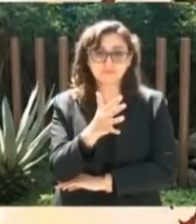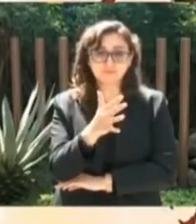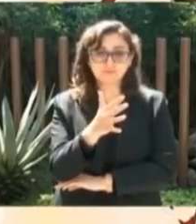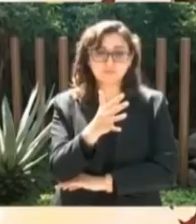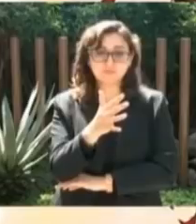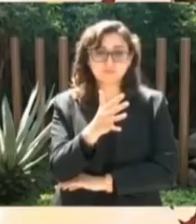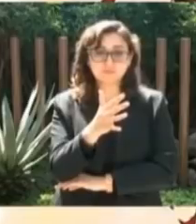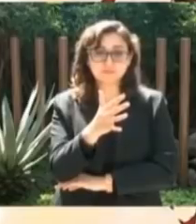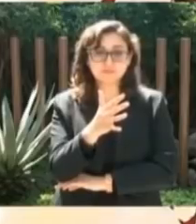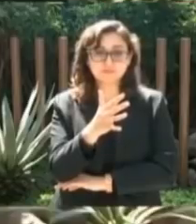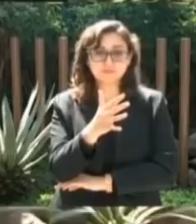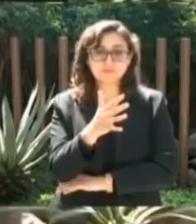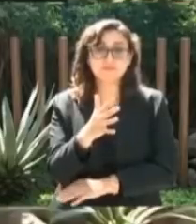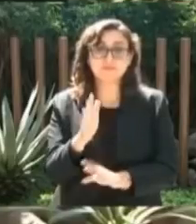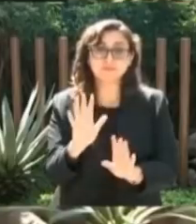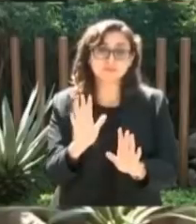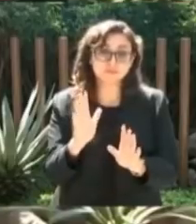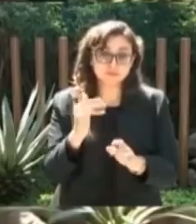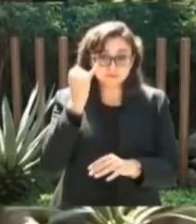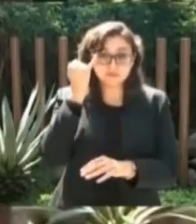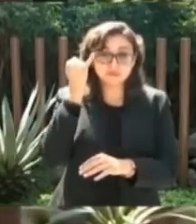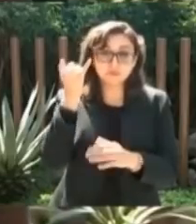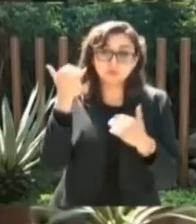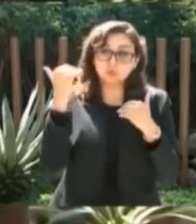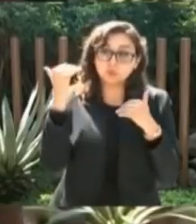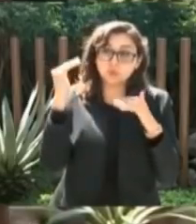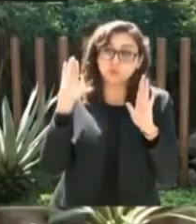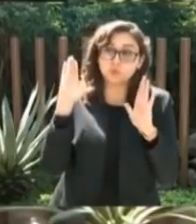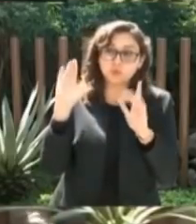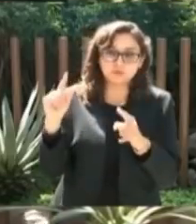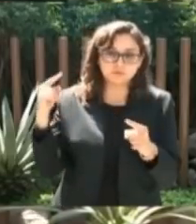hablaba de